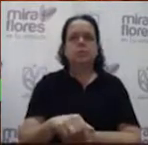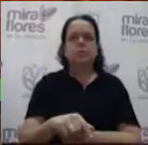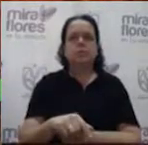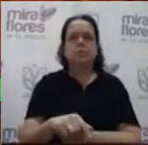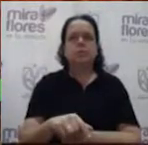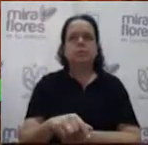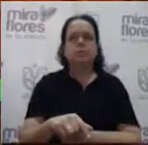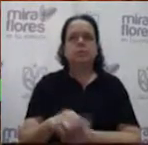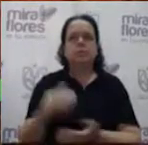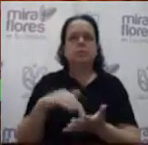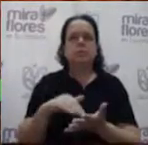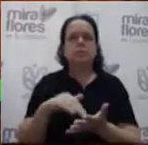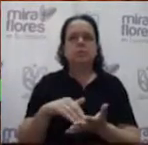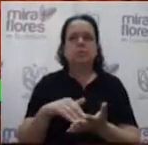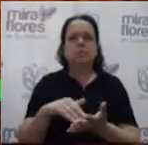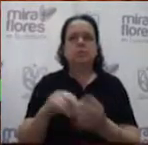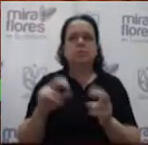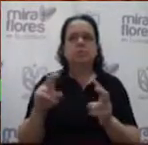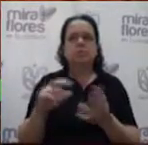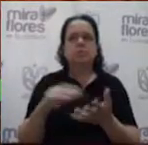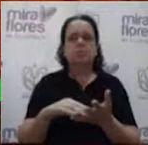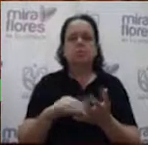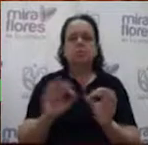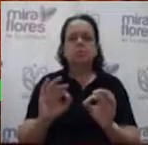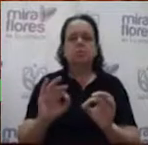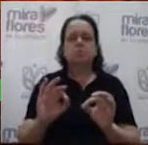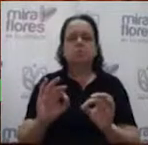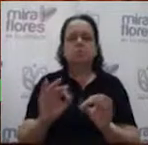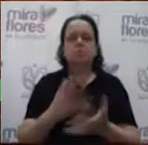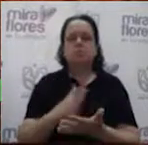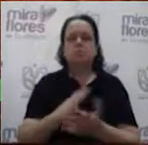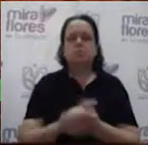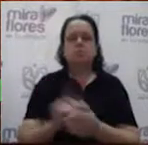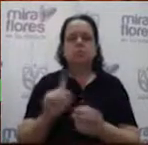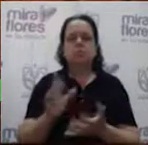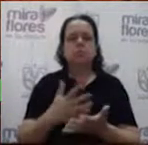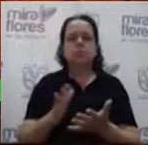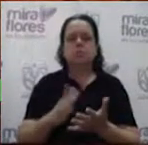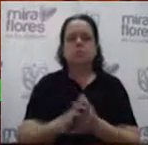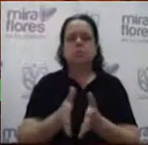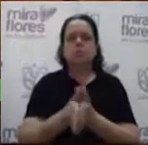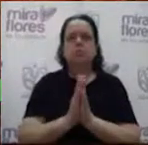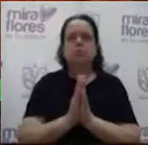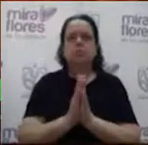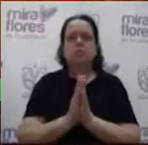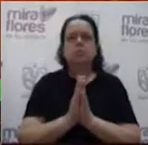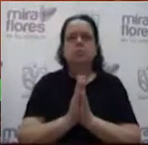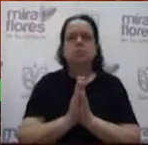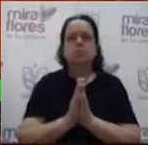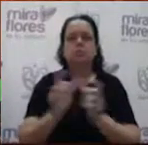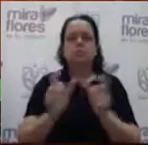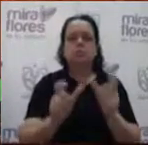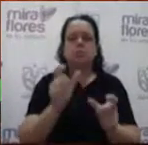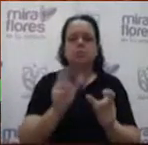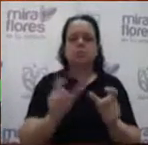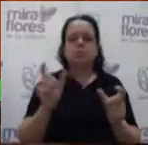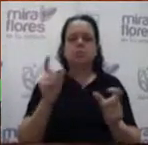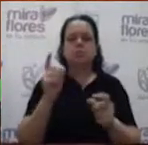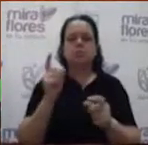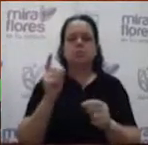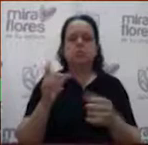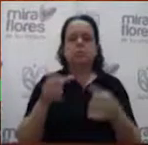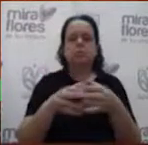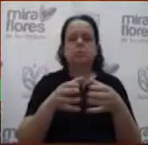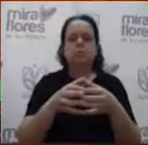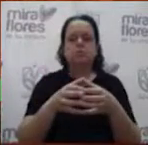si tenemos algún otro tema más. Es todo, señor alcalde. No teniendo más temas que tratar, voy a pedir a los miembros del consejo que se sirvan a exonerarnos